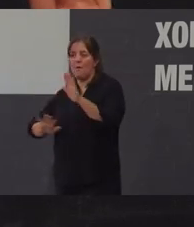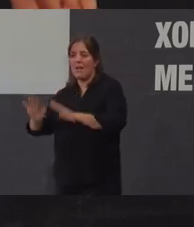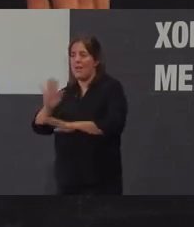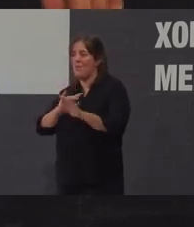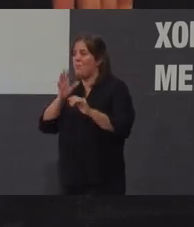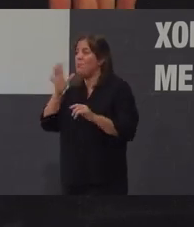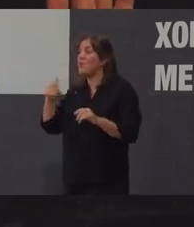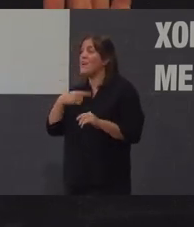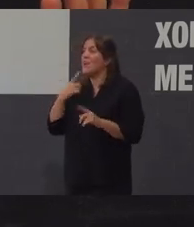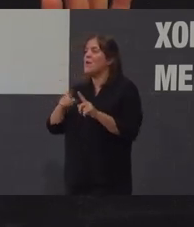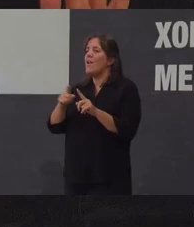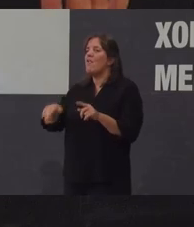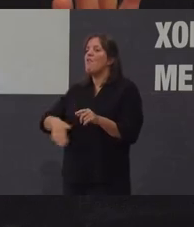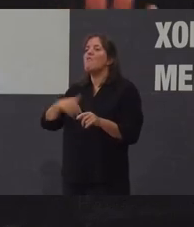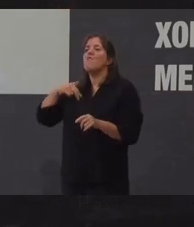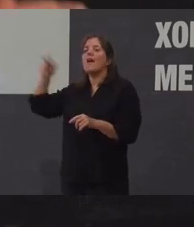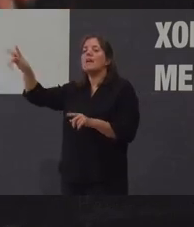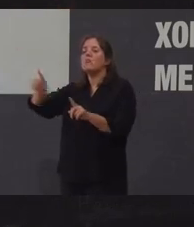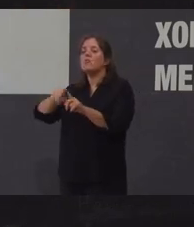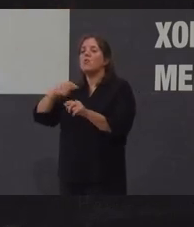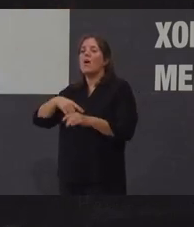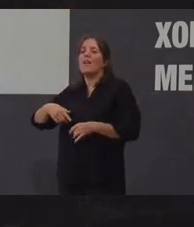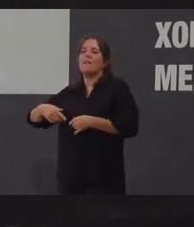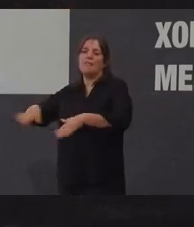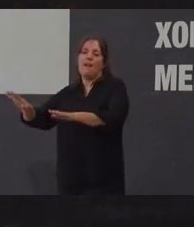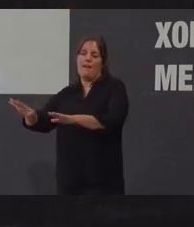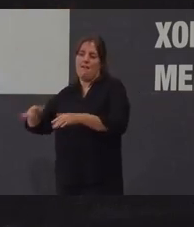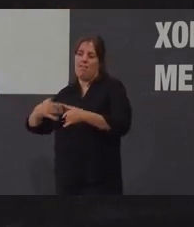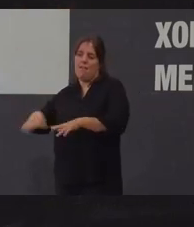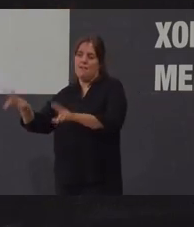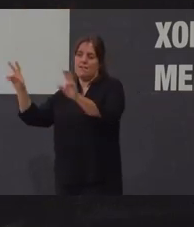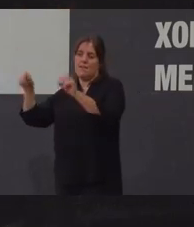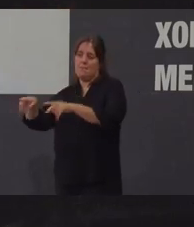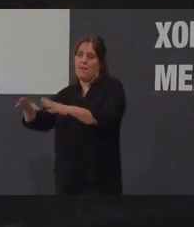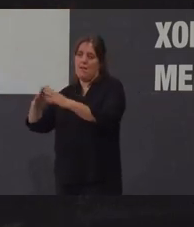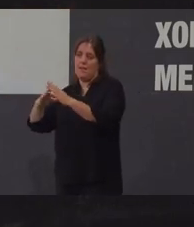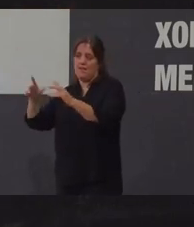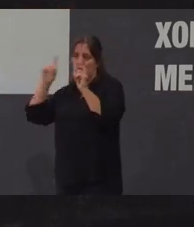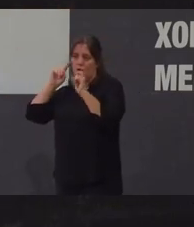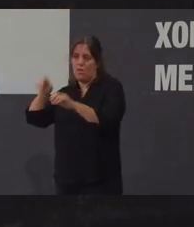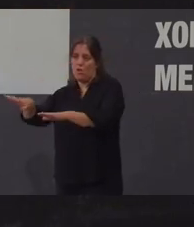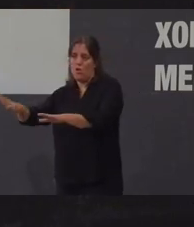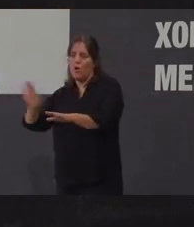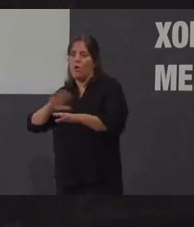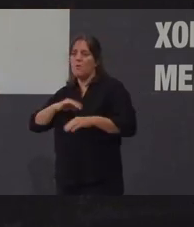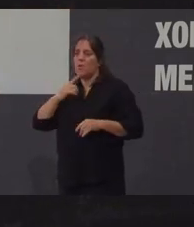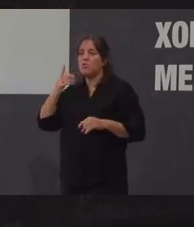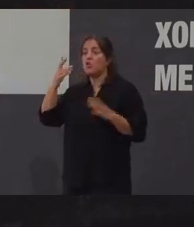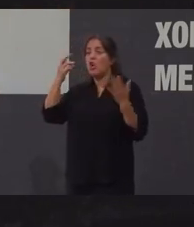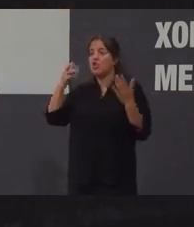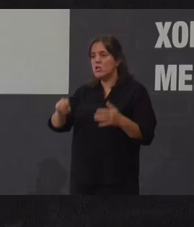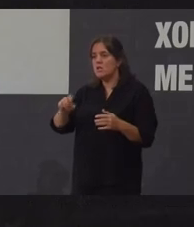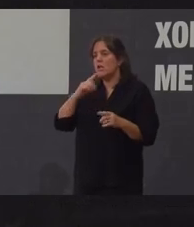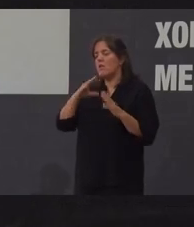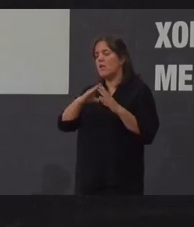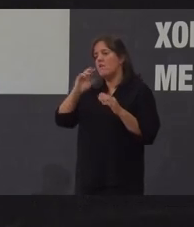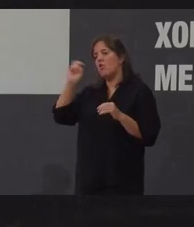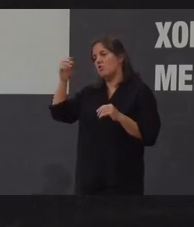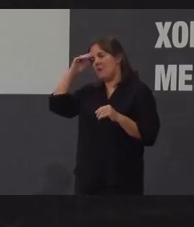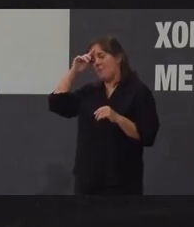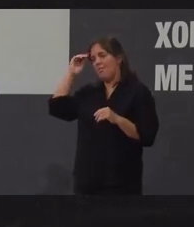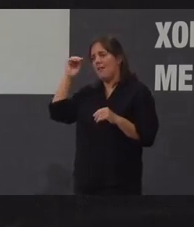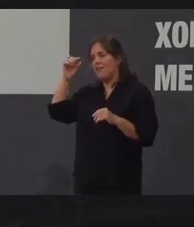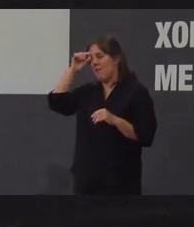ese territorio á Igrexa. Claro, logo chegan os anos 80 e volvemos a ter unha Igrexa con outra mentalidade. Xa digo, pero iso xa non ten que